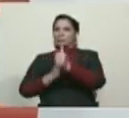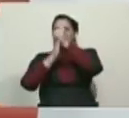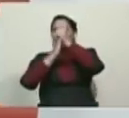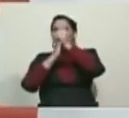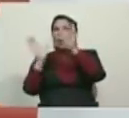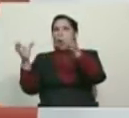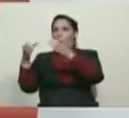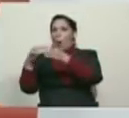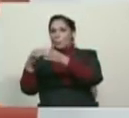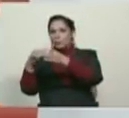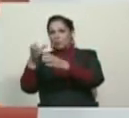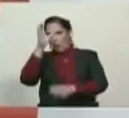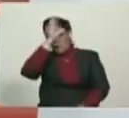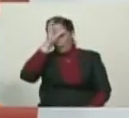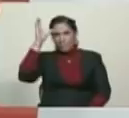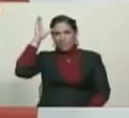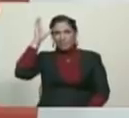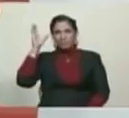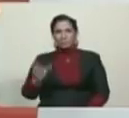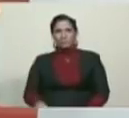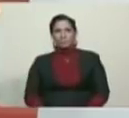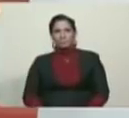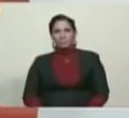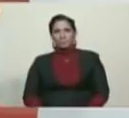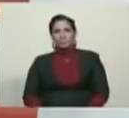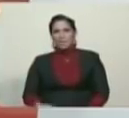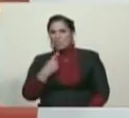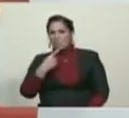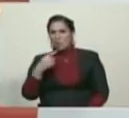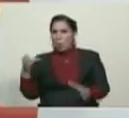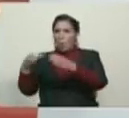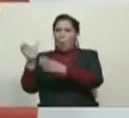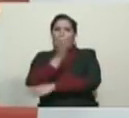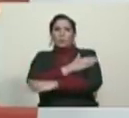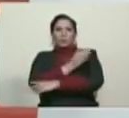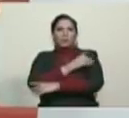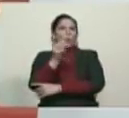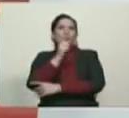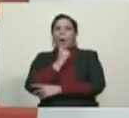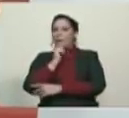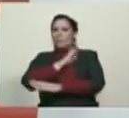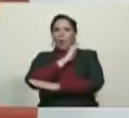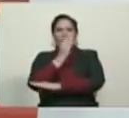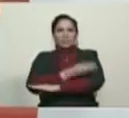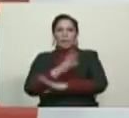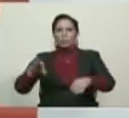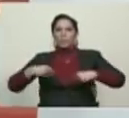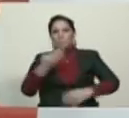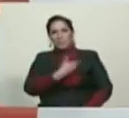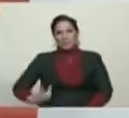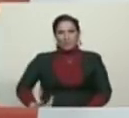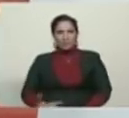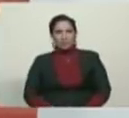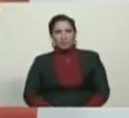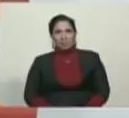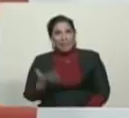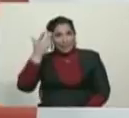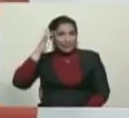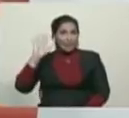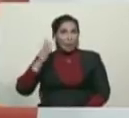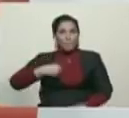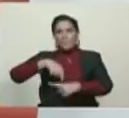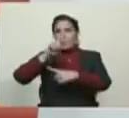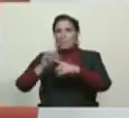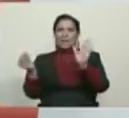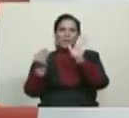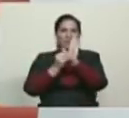Capriles, dijo que la oposición no tenía fuerza para asumir la presidencia. Creo que primera vez en años